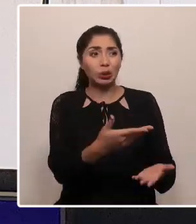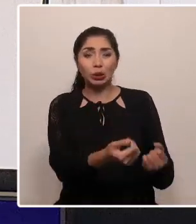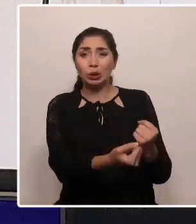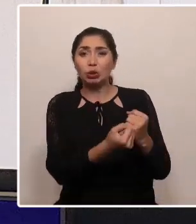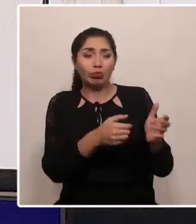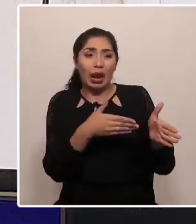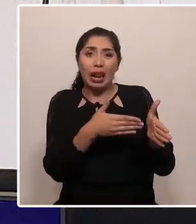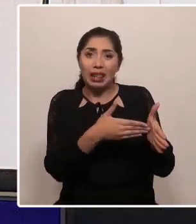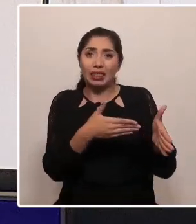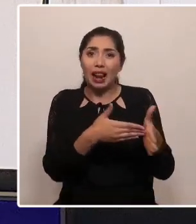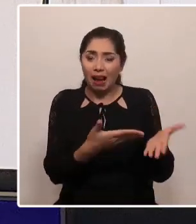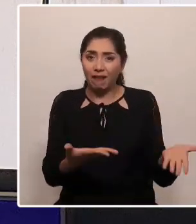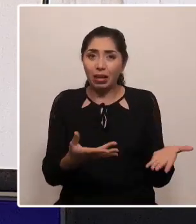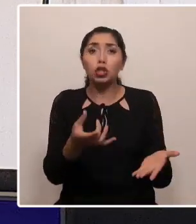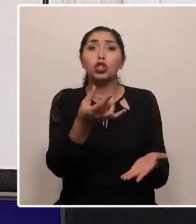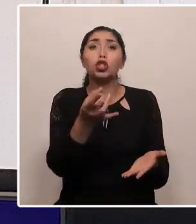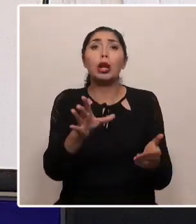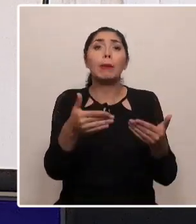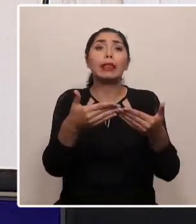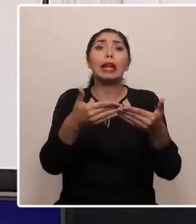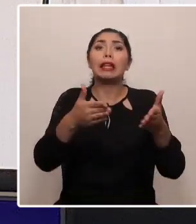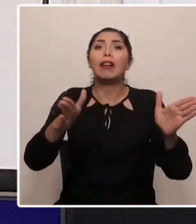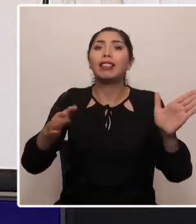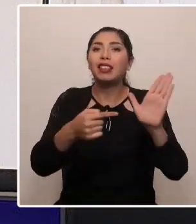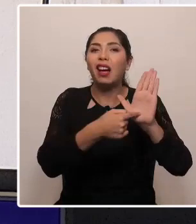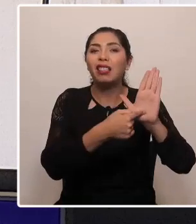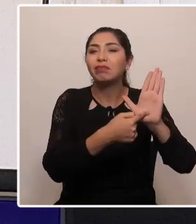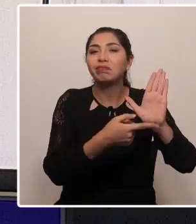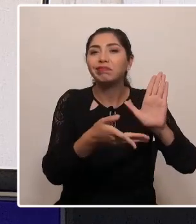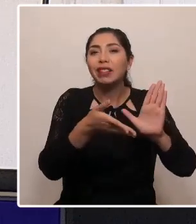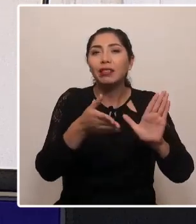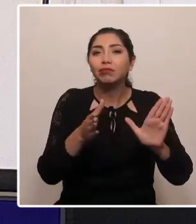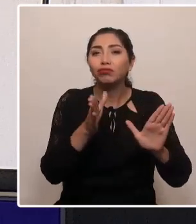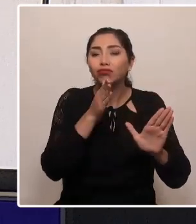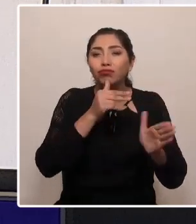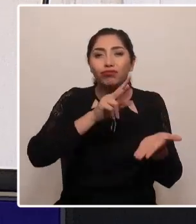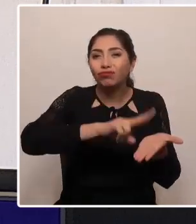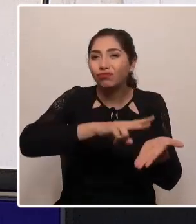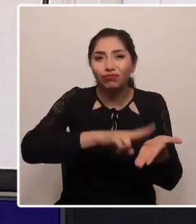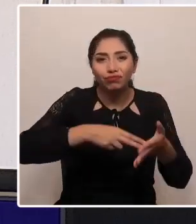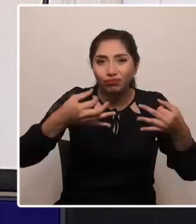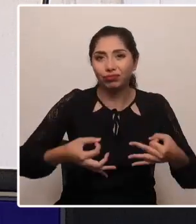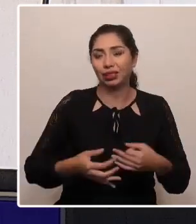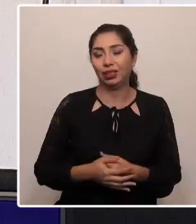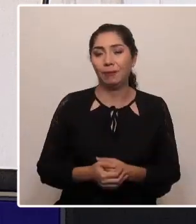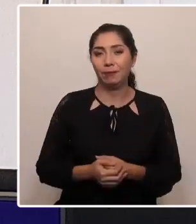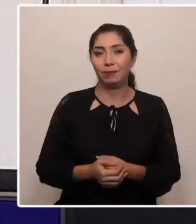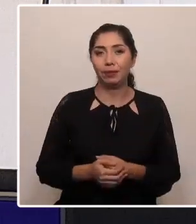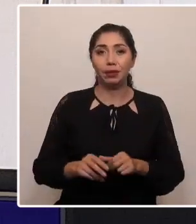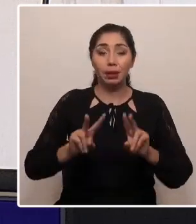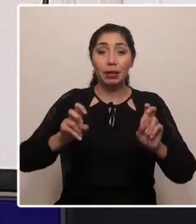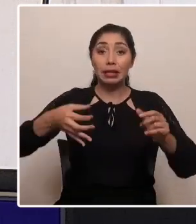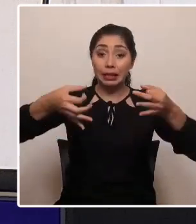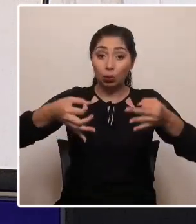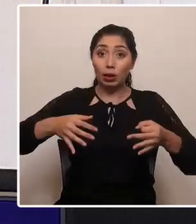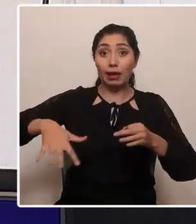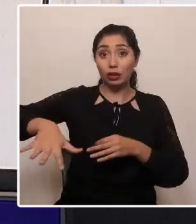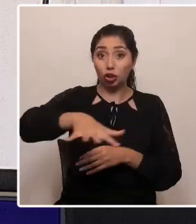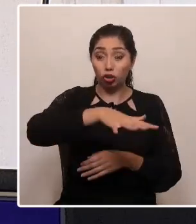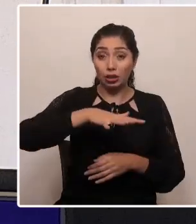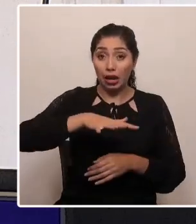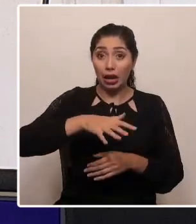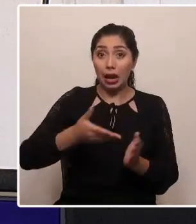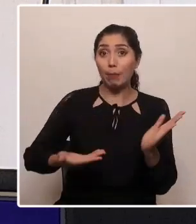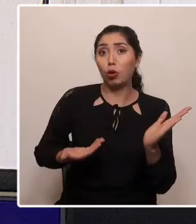dando una libertad meramente simbólica o vacía. Y en materia de seguridad social, la actual propuesta en ninguna